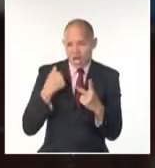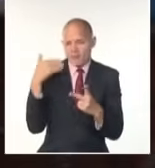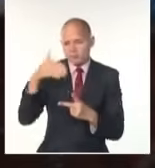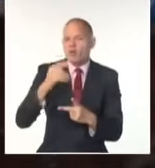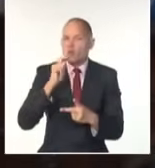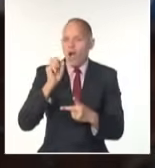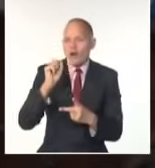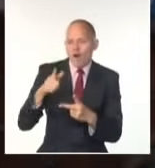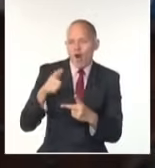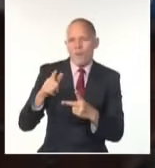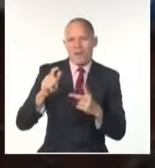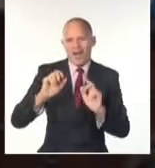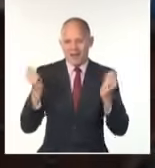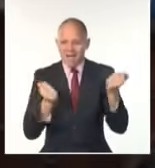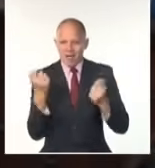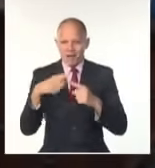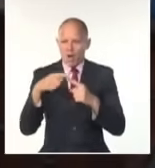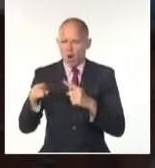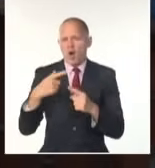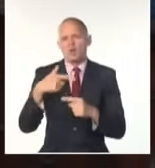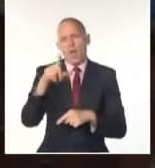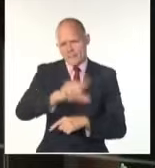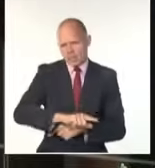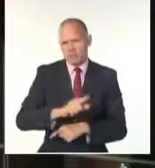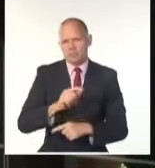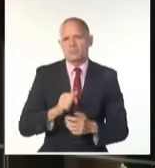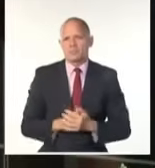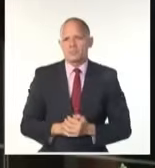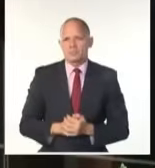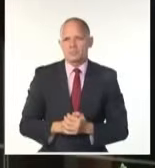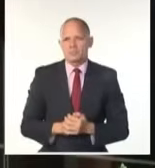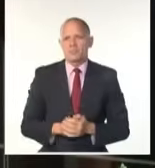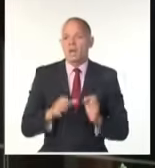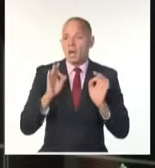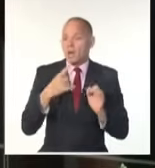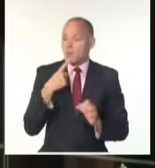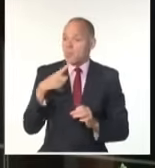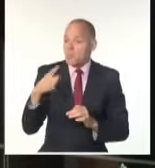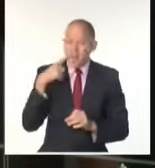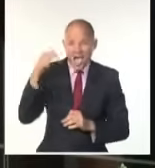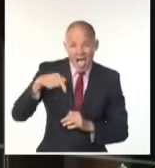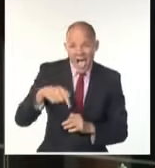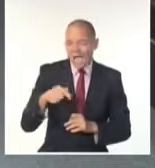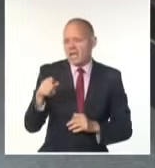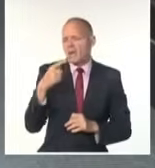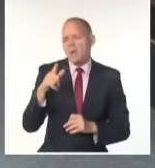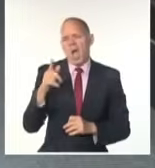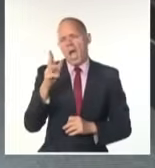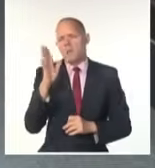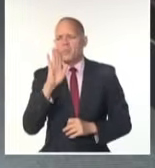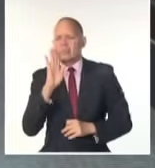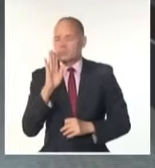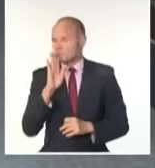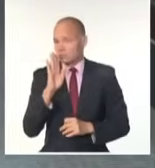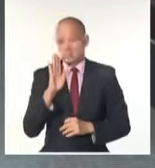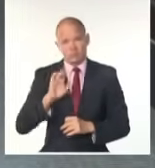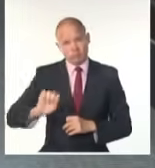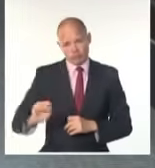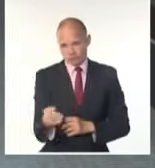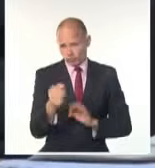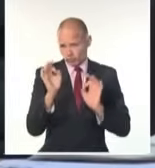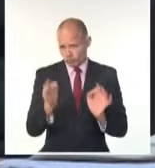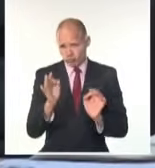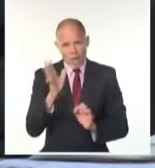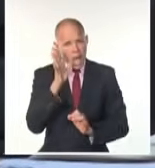fueron condenados a penas menores. Por tanto, no hay impunidad. En Cuba, con nuestras leyes, no hay impunidad. Y será así porque